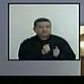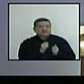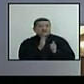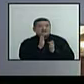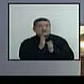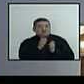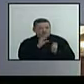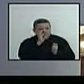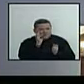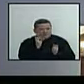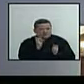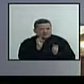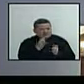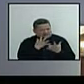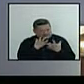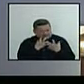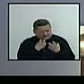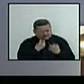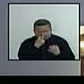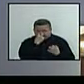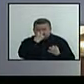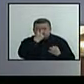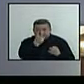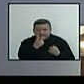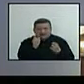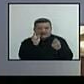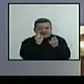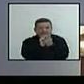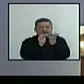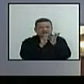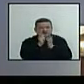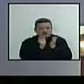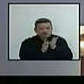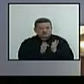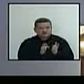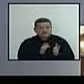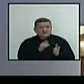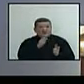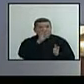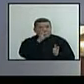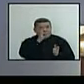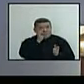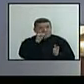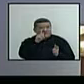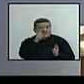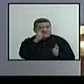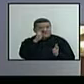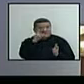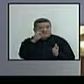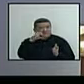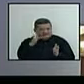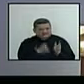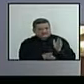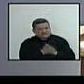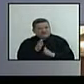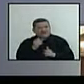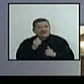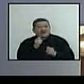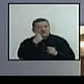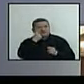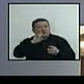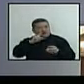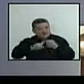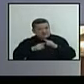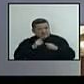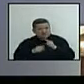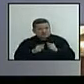Señor, quisiéramos ver a Jesús. Felipe fue a decírselo a Andrés y Andrés